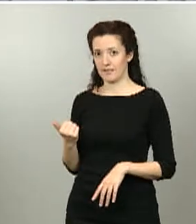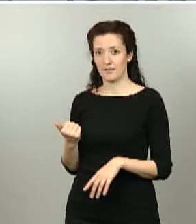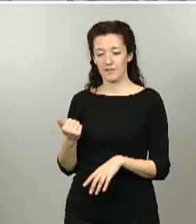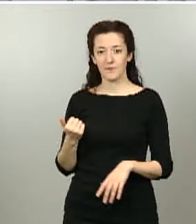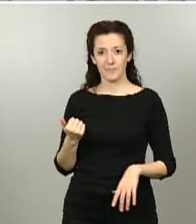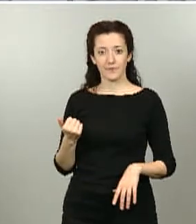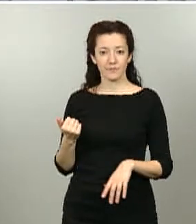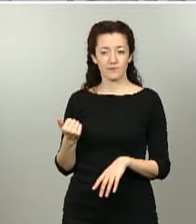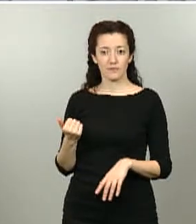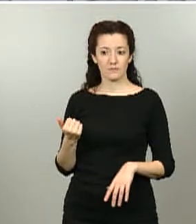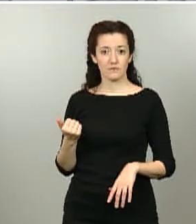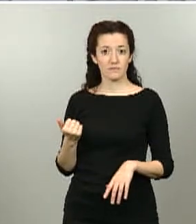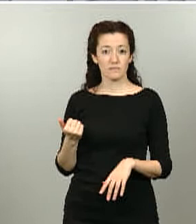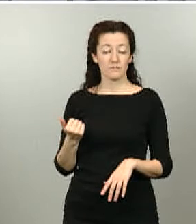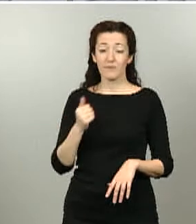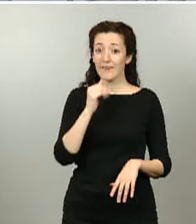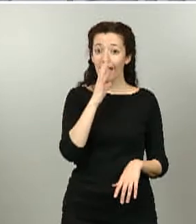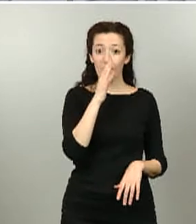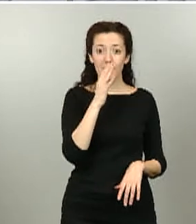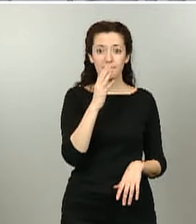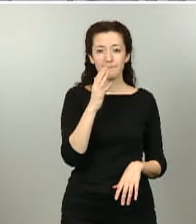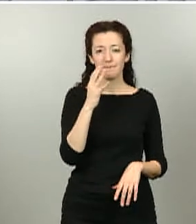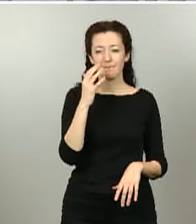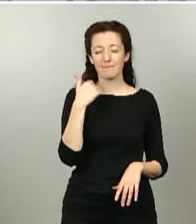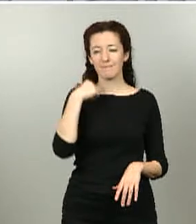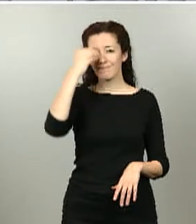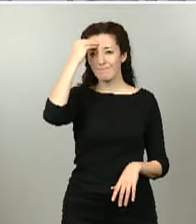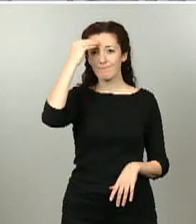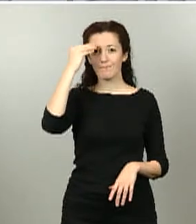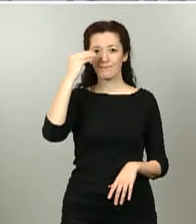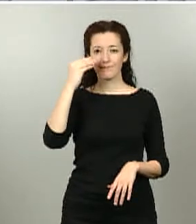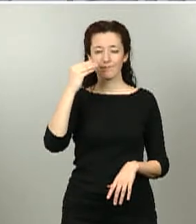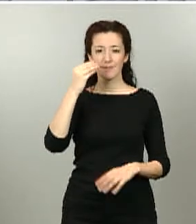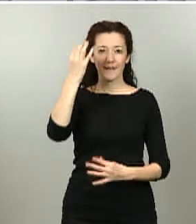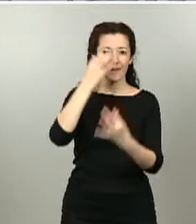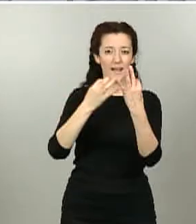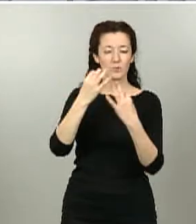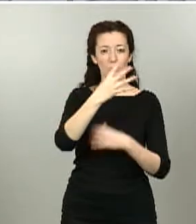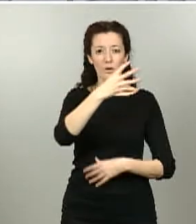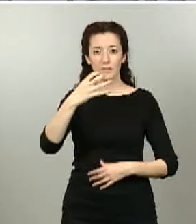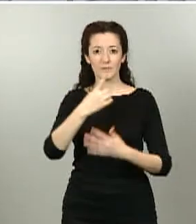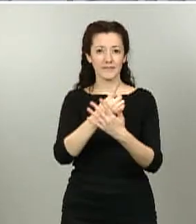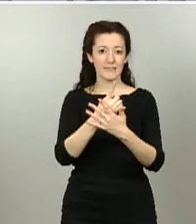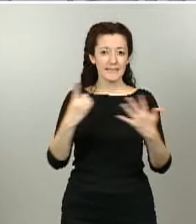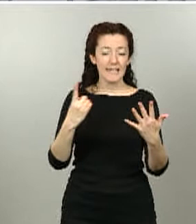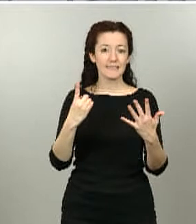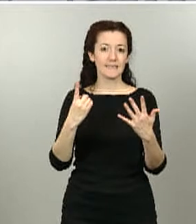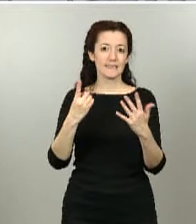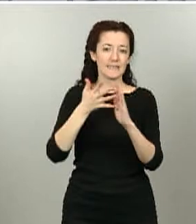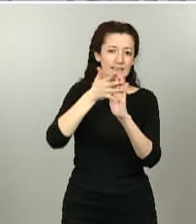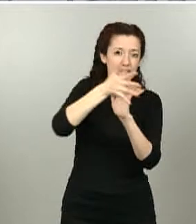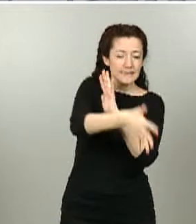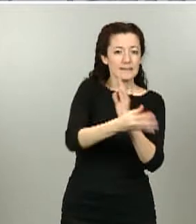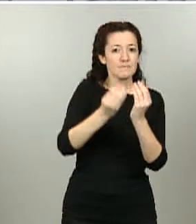datos. Y ahora mismo no creo que podamos valorar de forma individual ese dato de 416. Si me permiten, vamos a esperar a ver qué pasa en